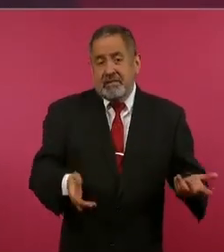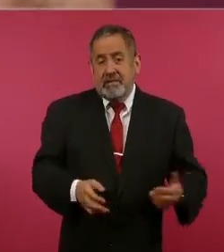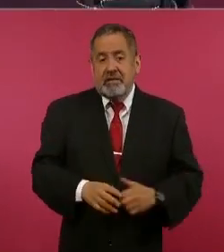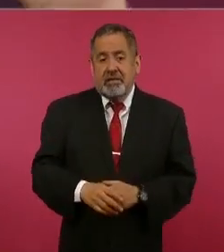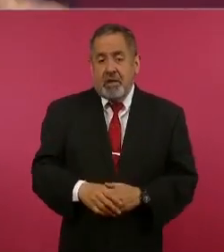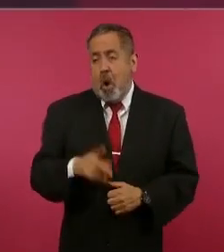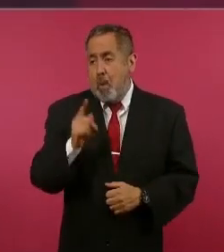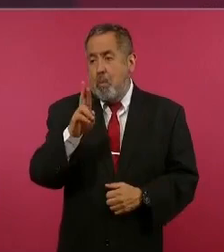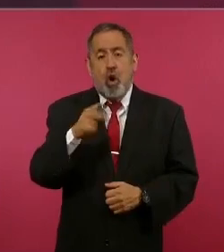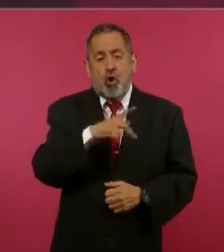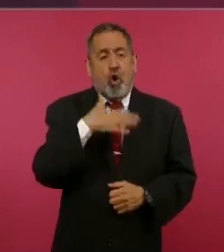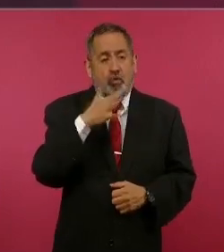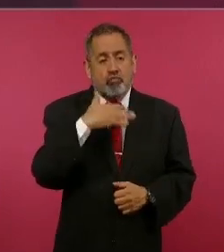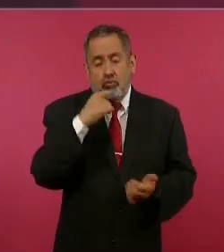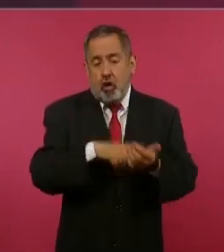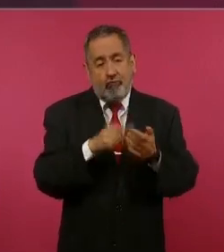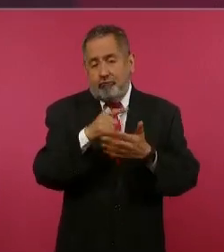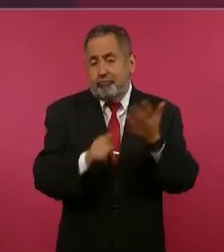y de otros males.